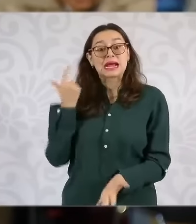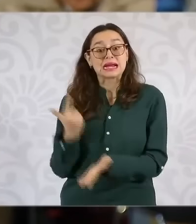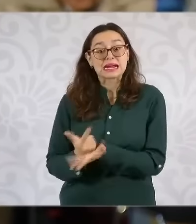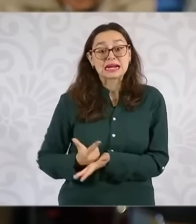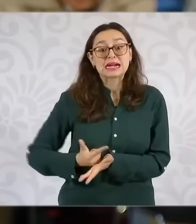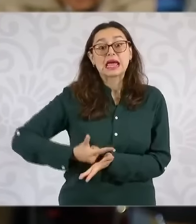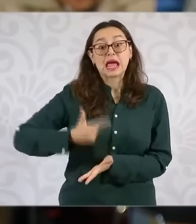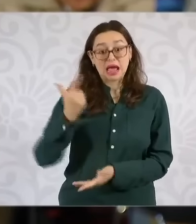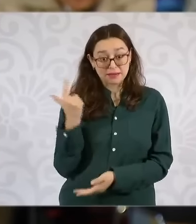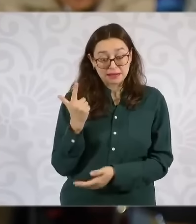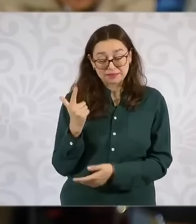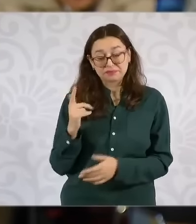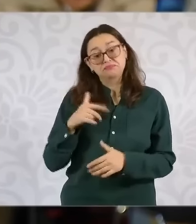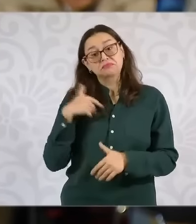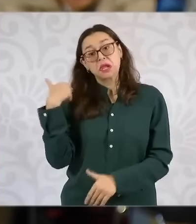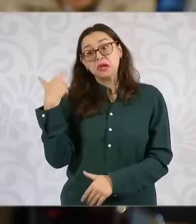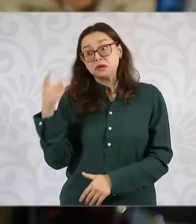lo metieron